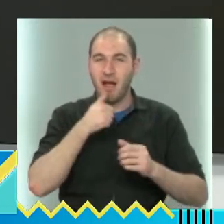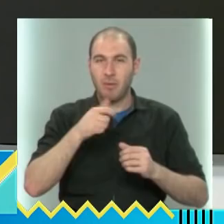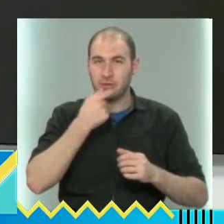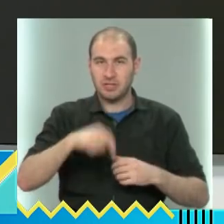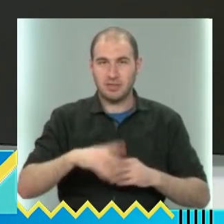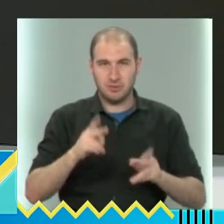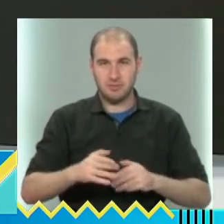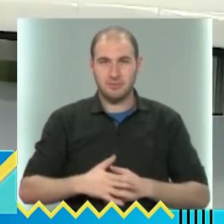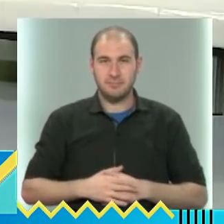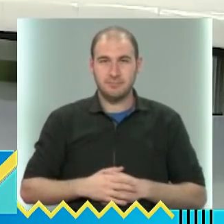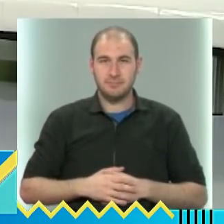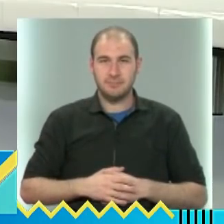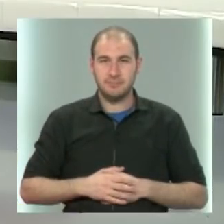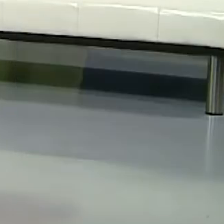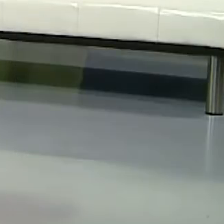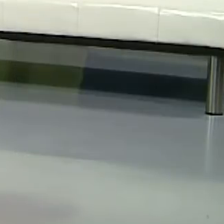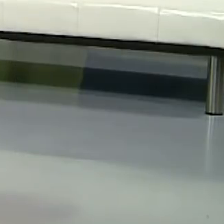en Mendoza. Ya venimos.